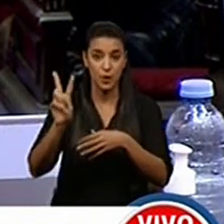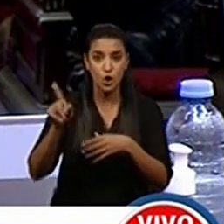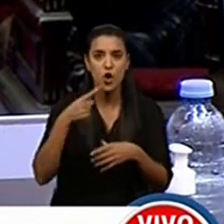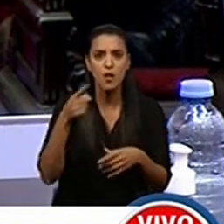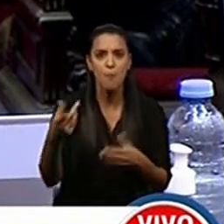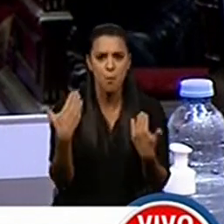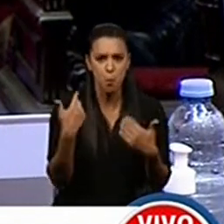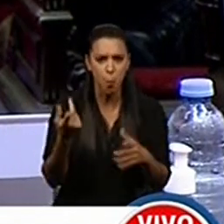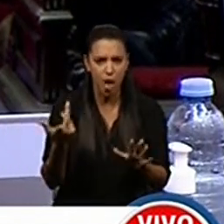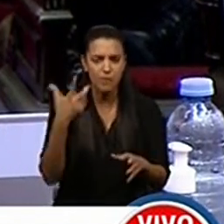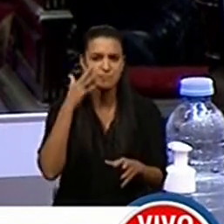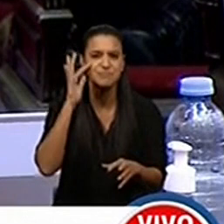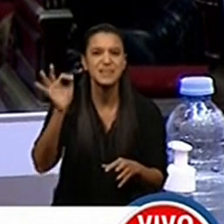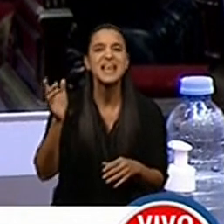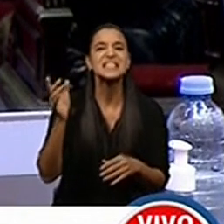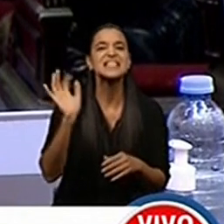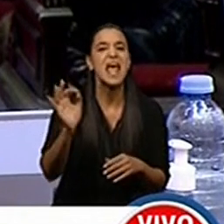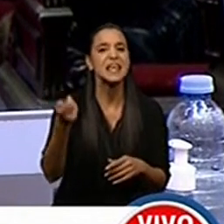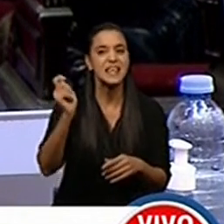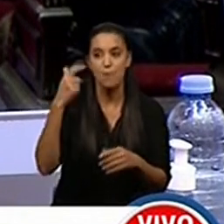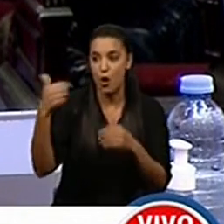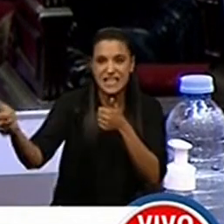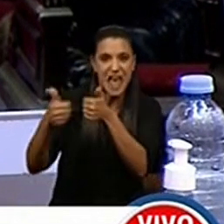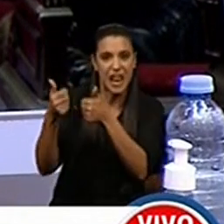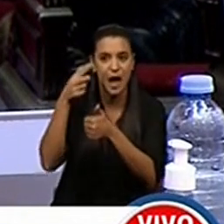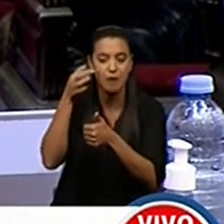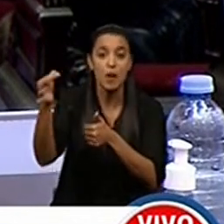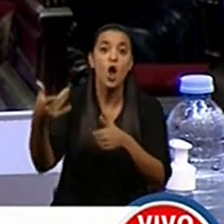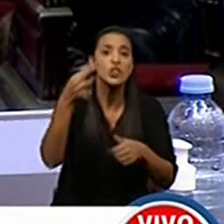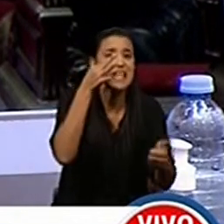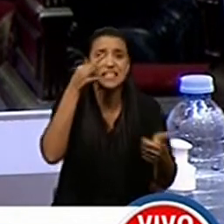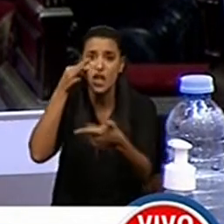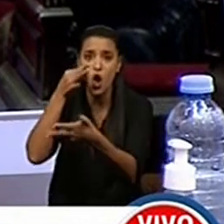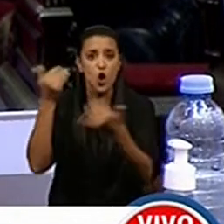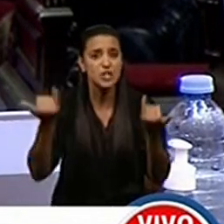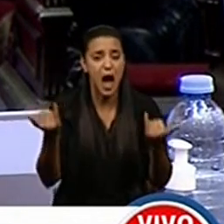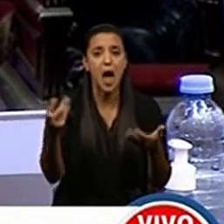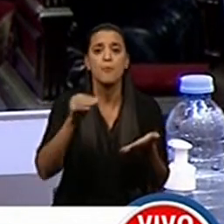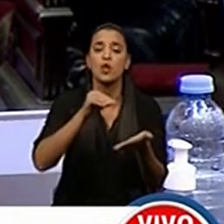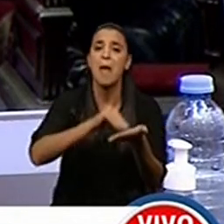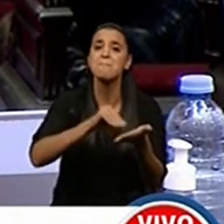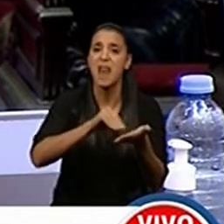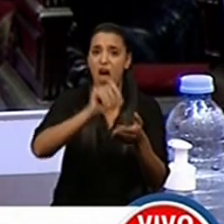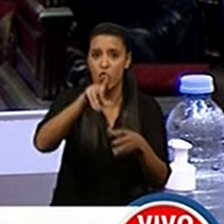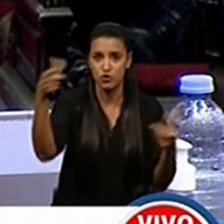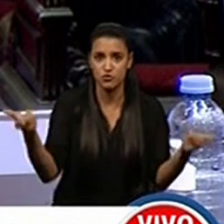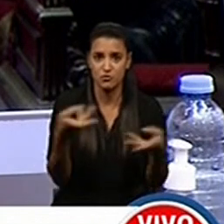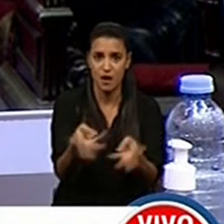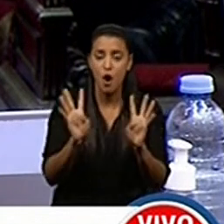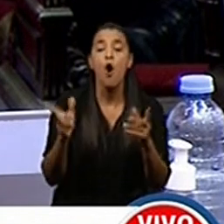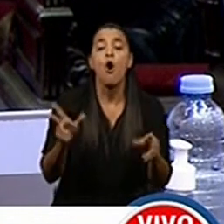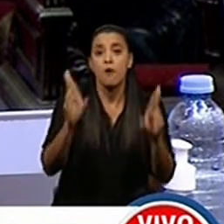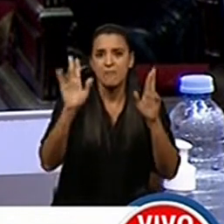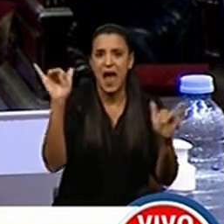puedo reconocer perfectamente porque lo tenía bien cerca, pero además hay testigos, porque había varios empleados de la Cámara, espero que haya cámaras